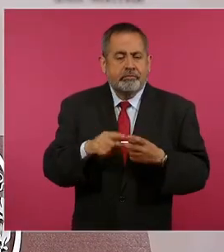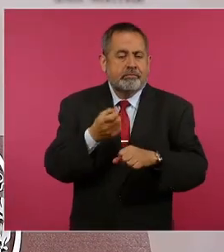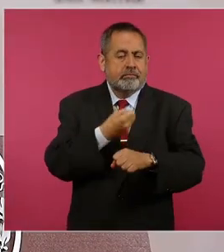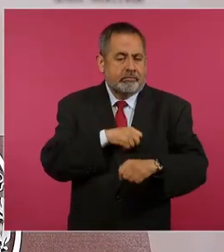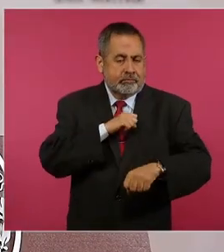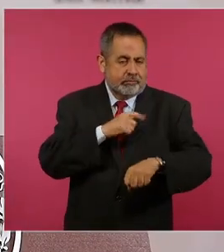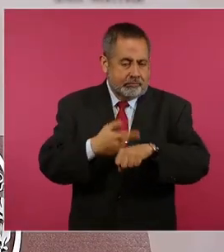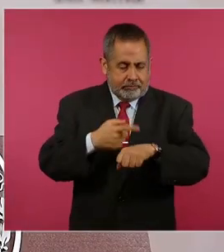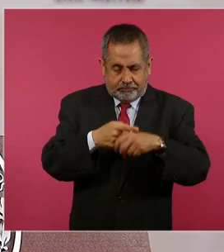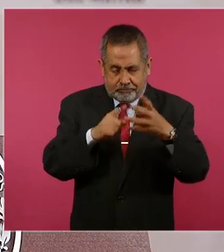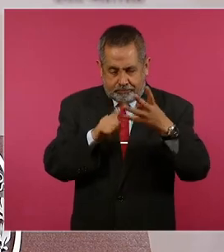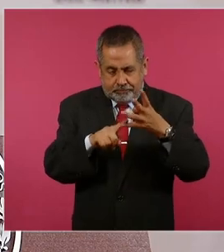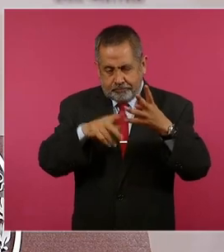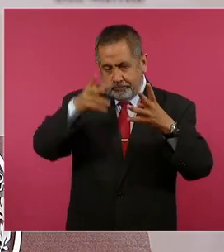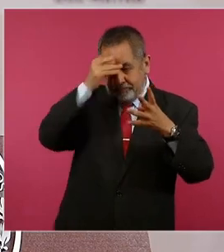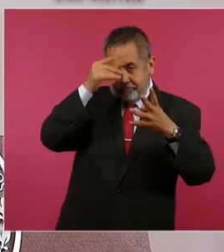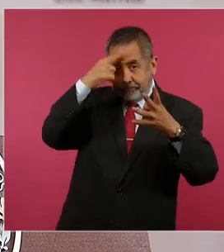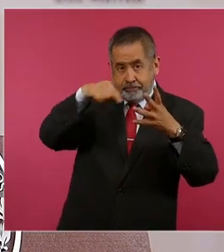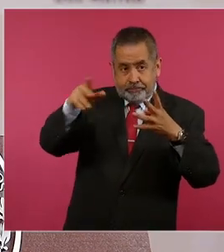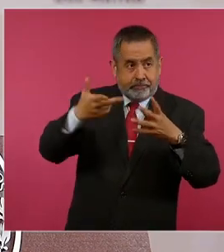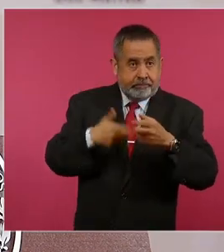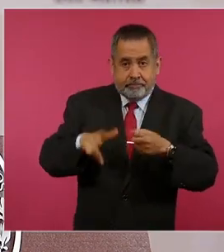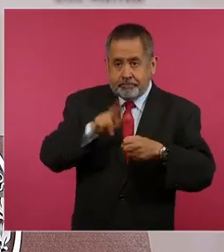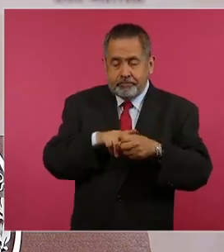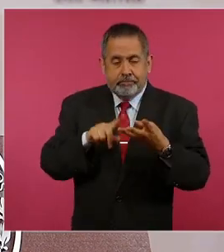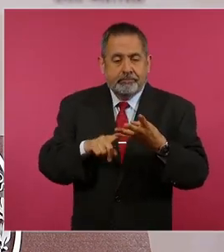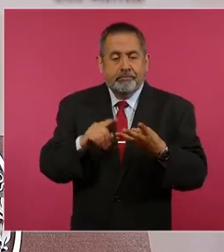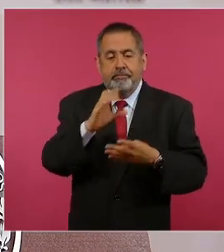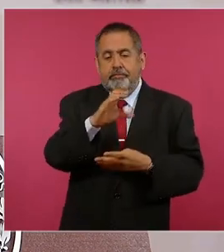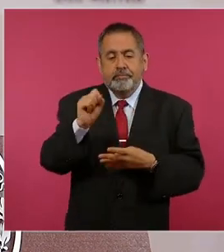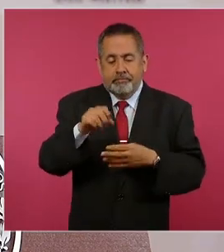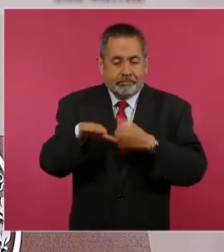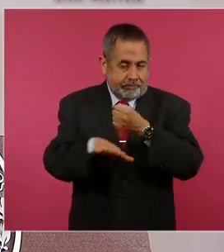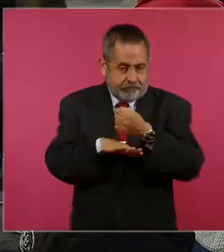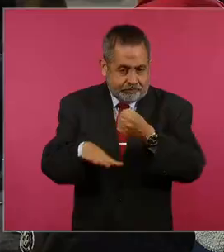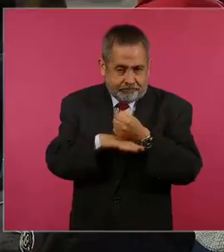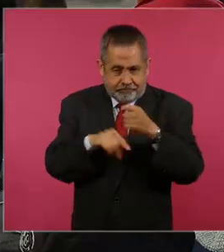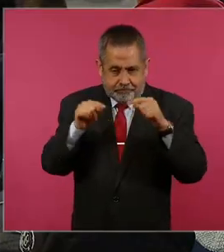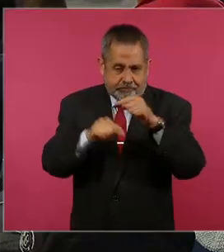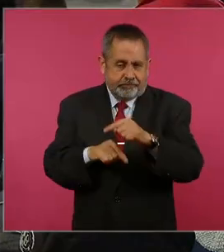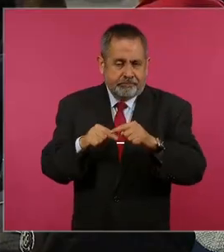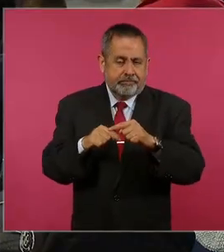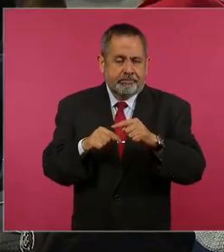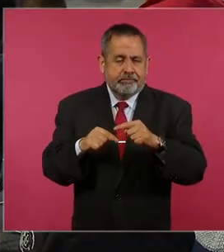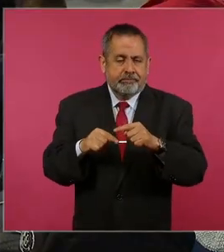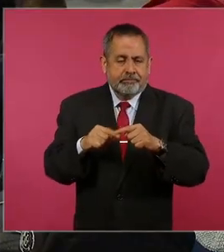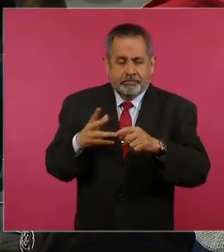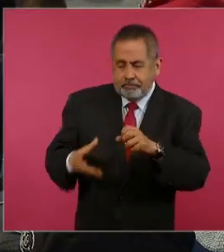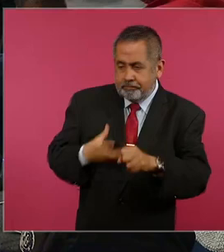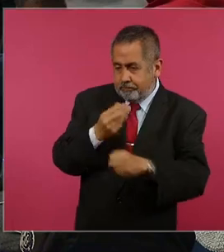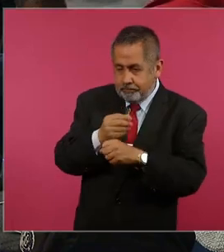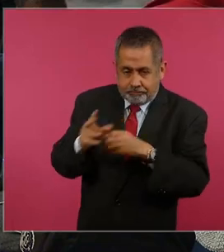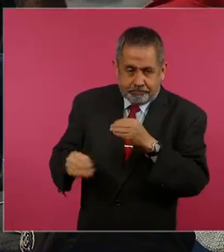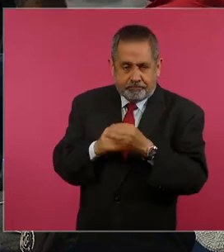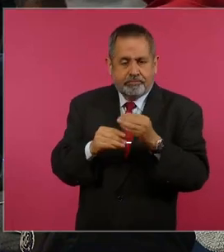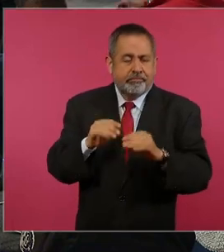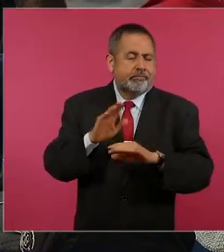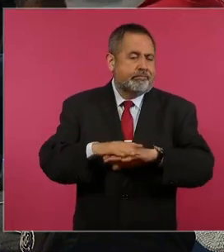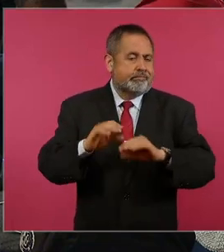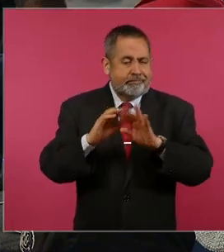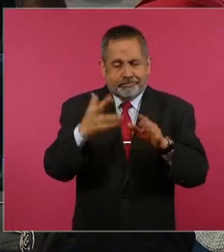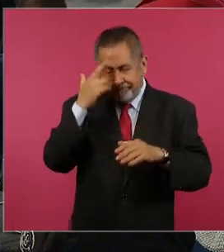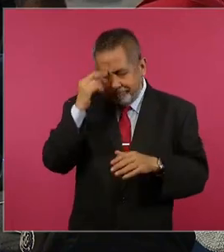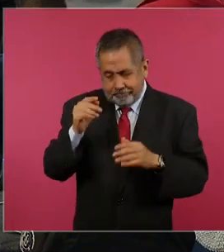enfermedad, aprendizaje para la clínica, ciencias básicas se refuerzan y de forma lógica y